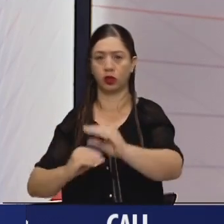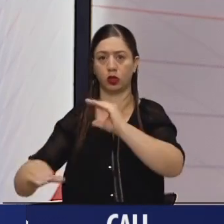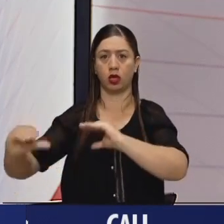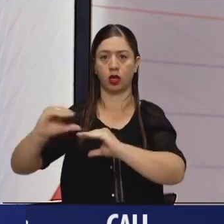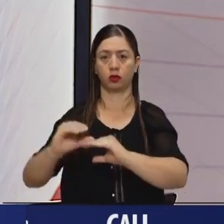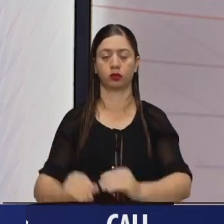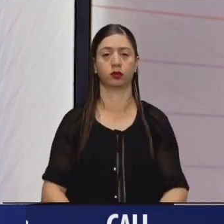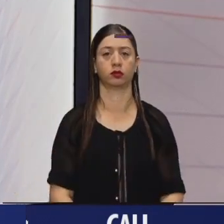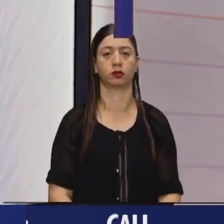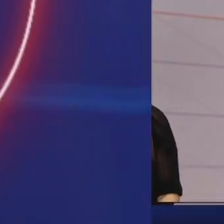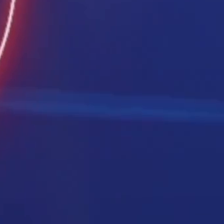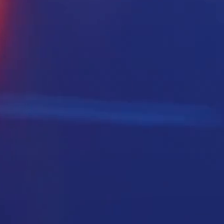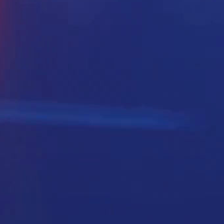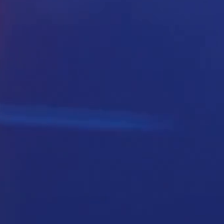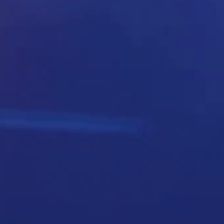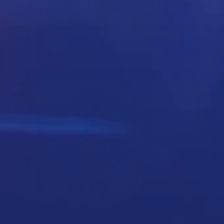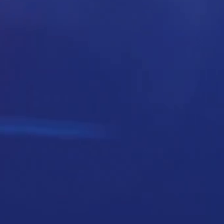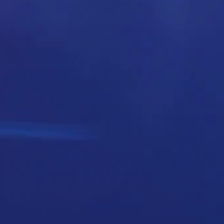del Cauca.